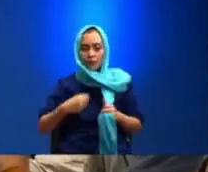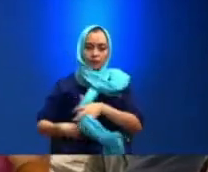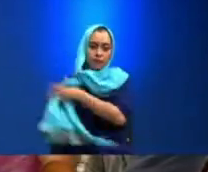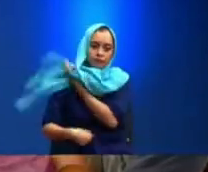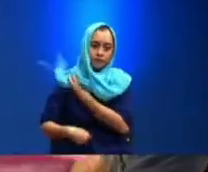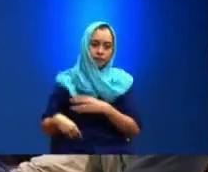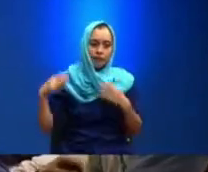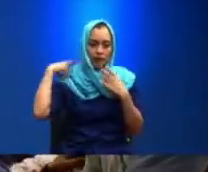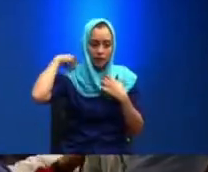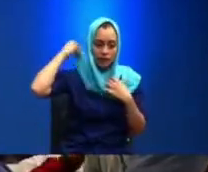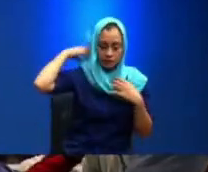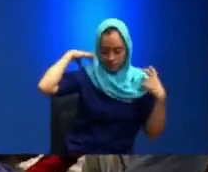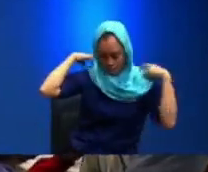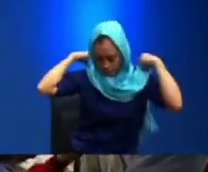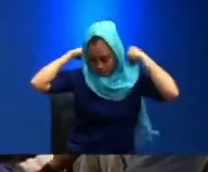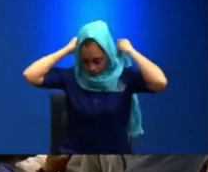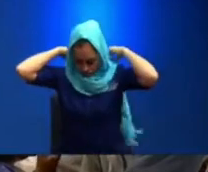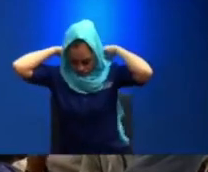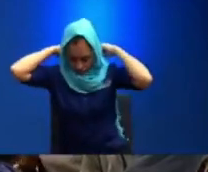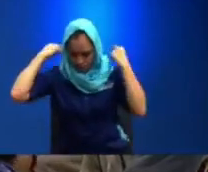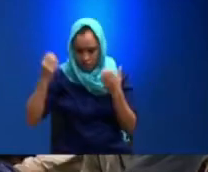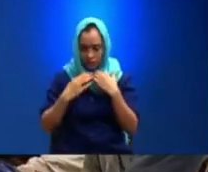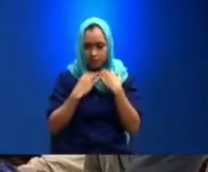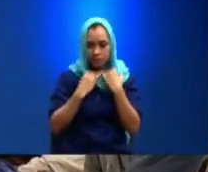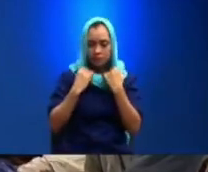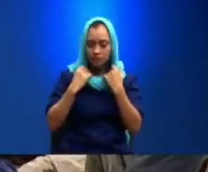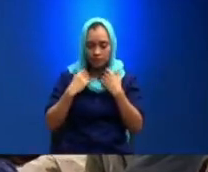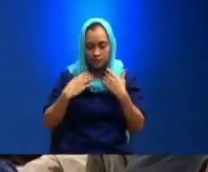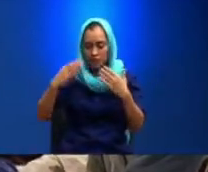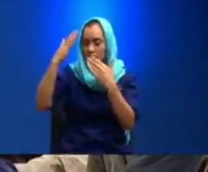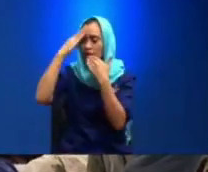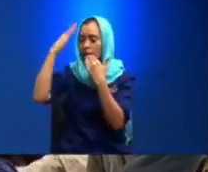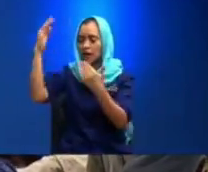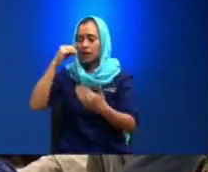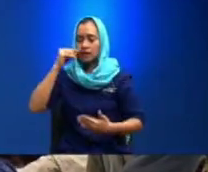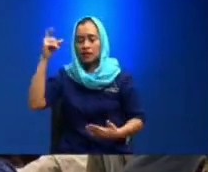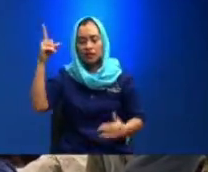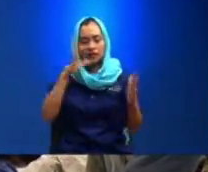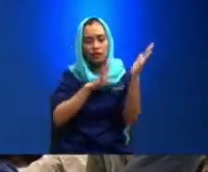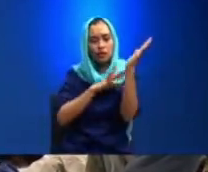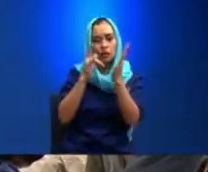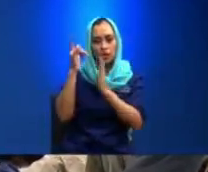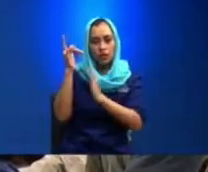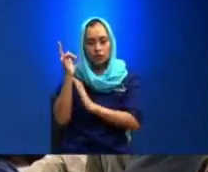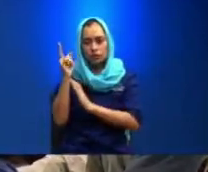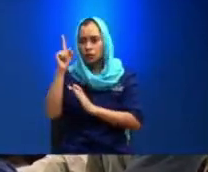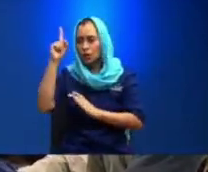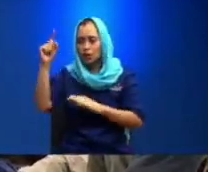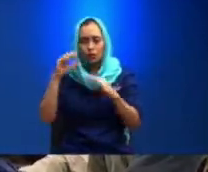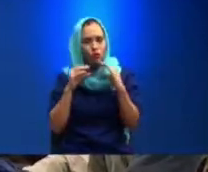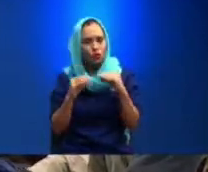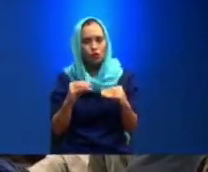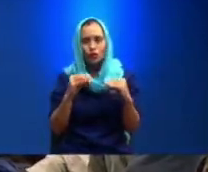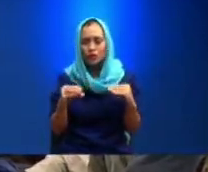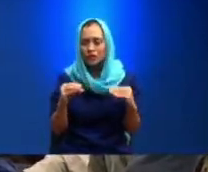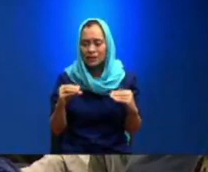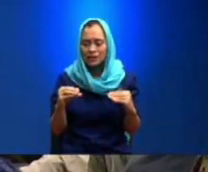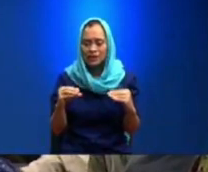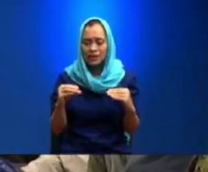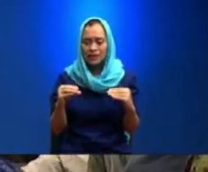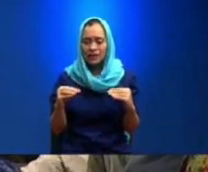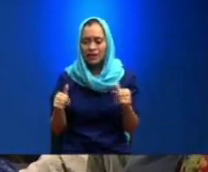porque así como nos has enseñado que la senda del justo es como la luz de la aurora que va de aumento hasta que el 10